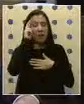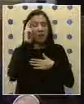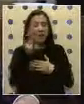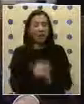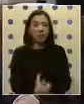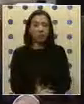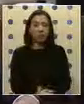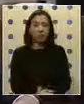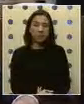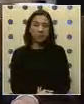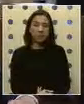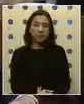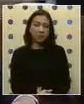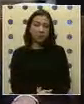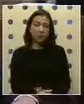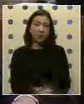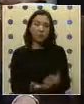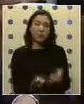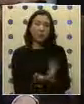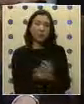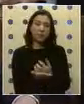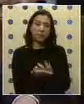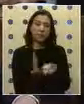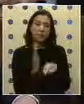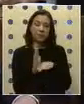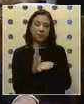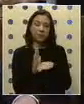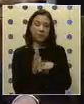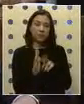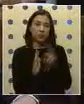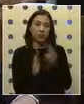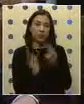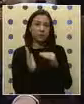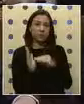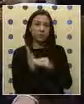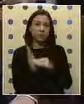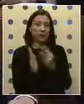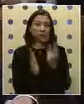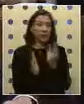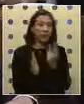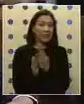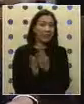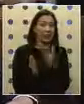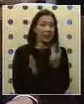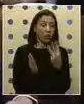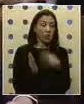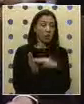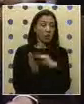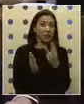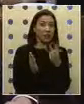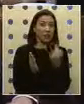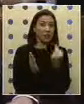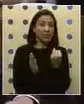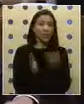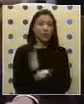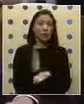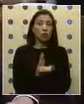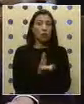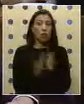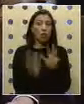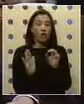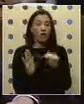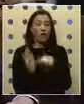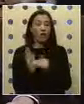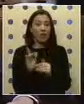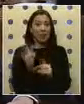siguiente. El salario mínimo del 2003 al 2013 ha subido en 90.000 pesos,